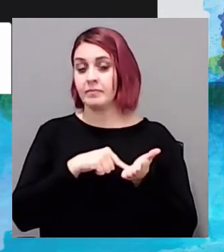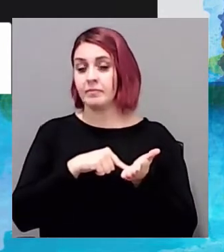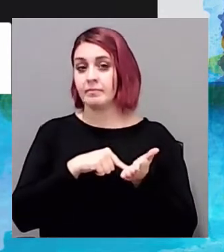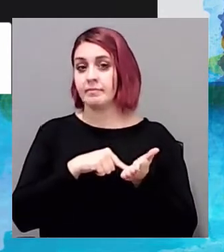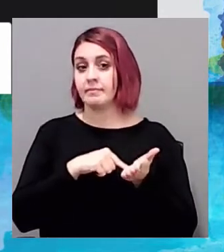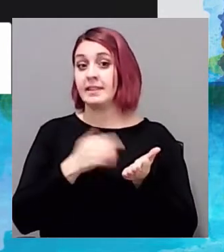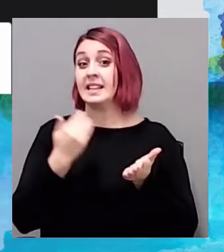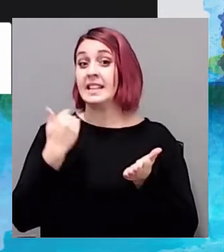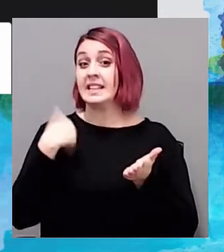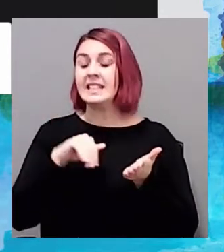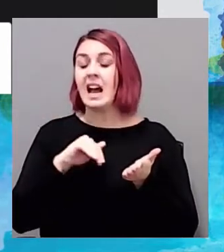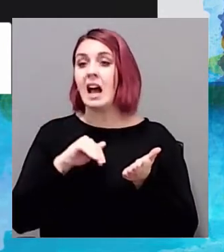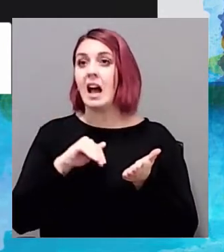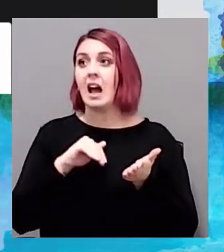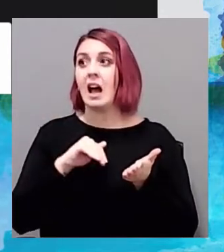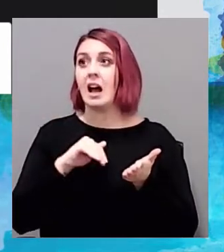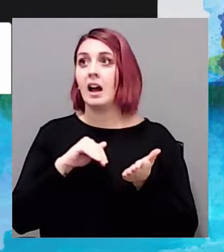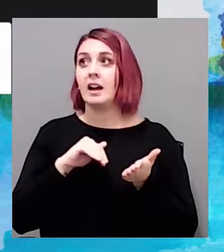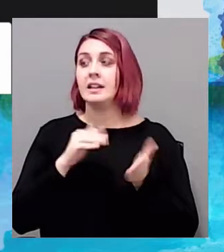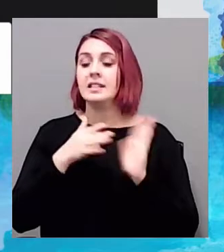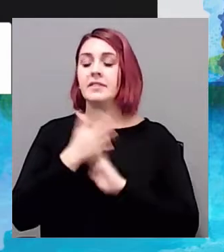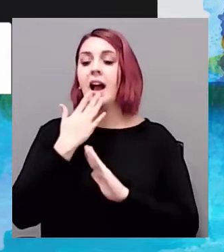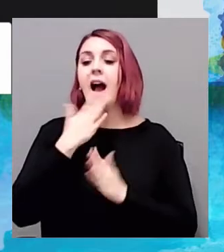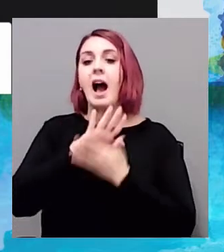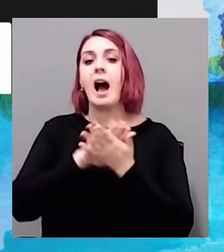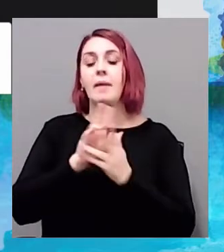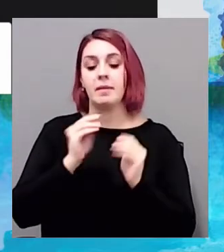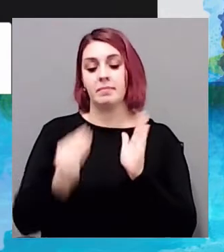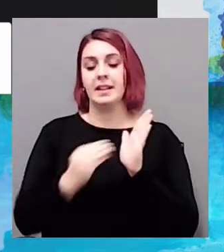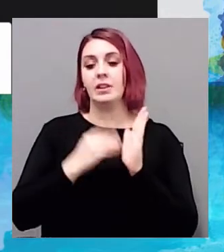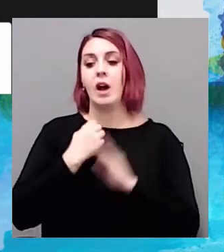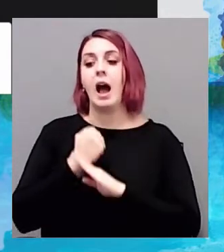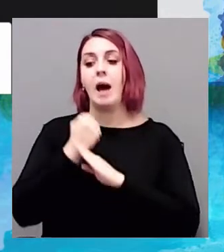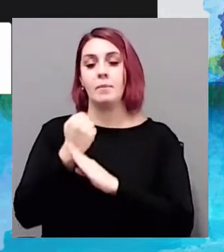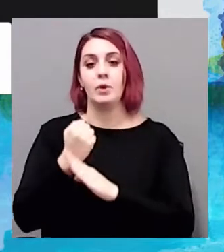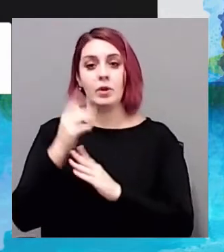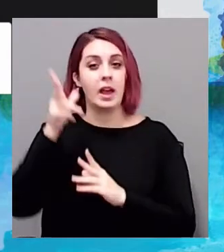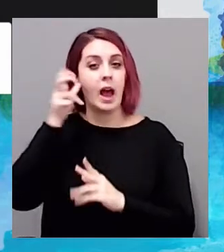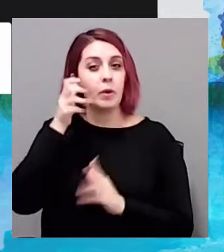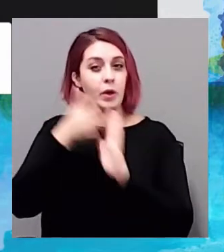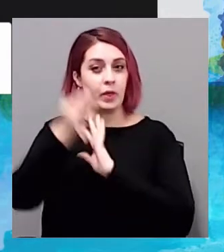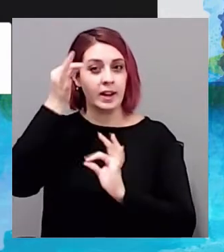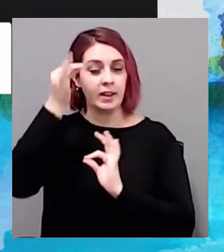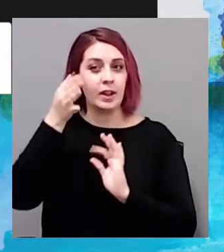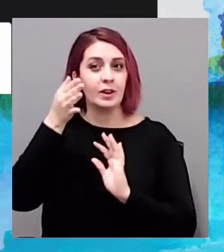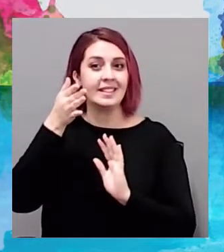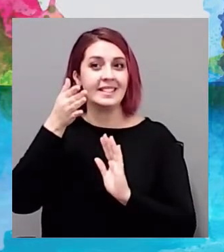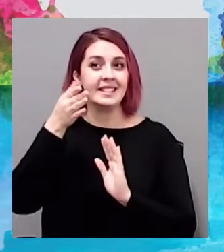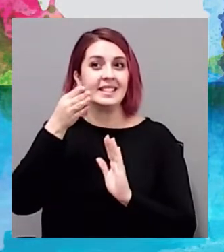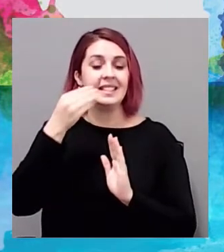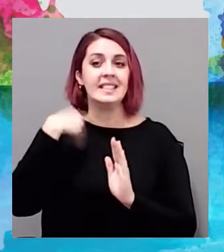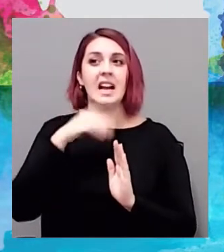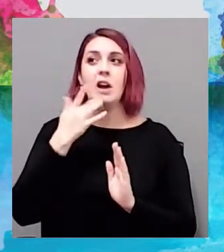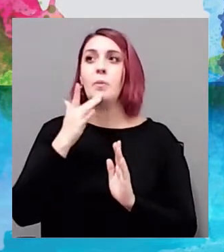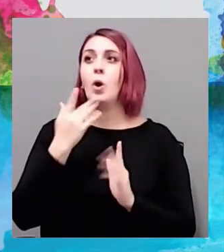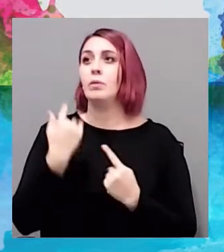no solo el apoyo de la audiodescripción en nuestro caso se considera un apoyo circunstancial o